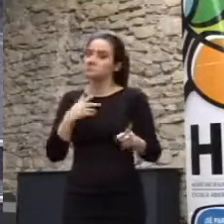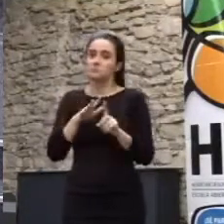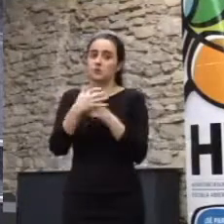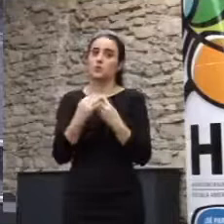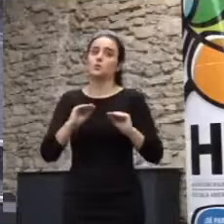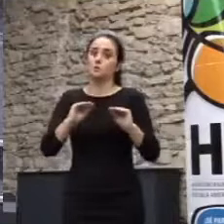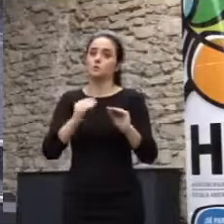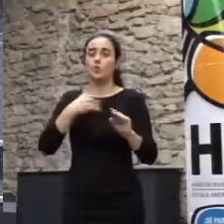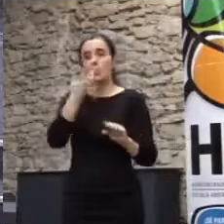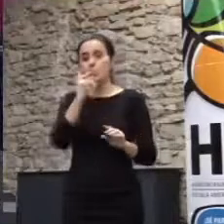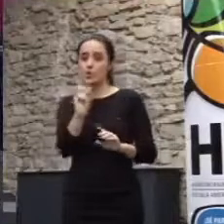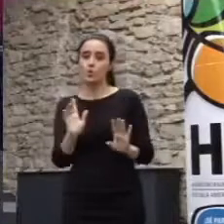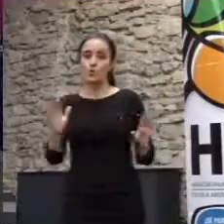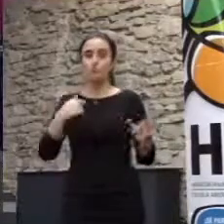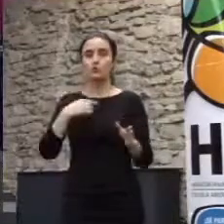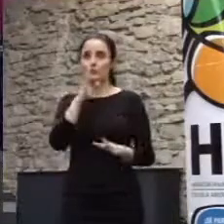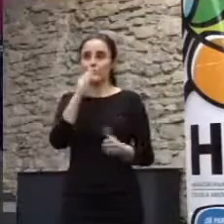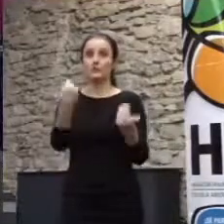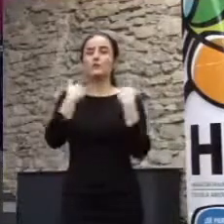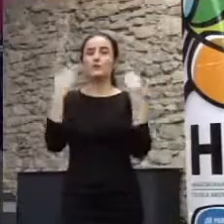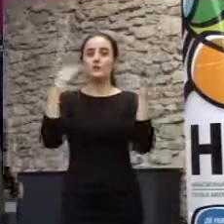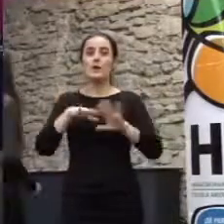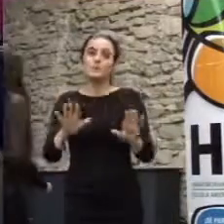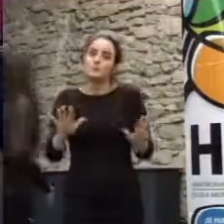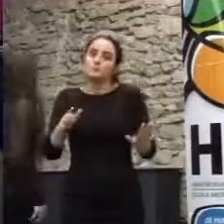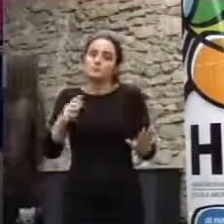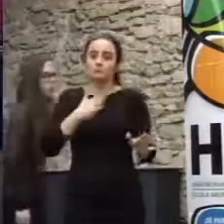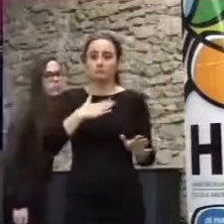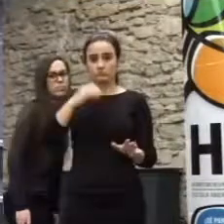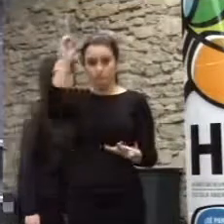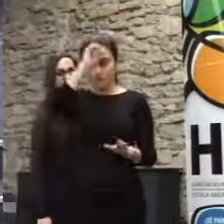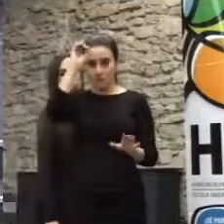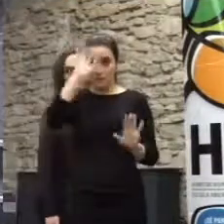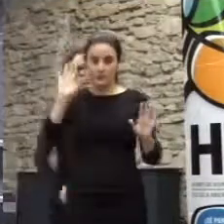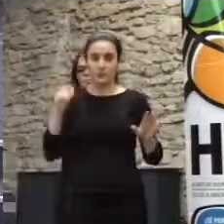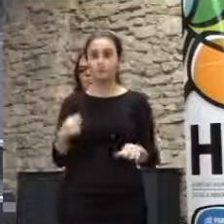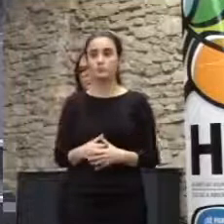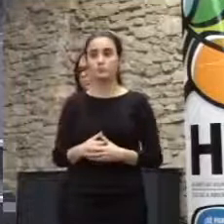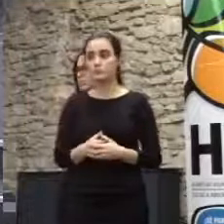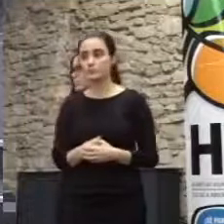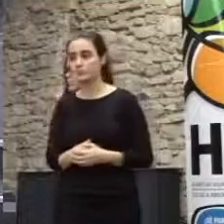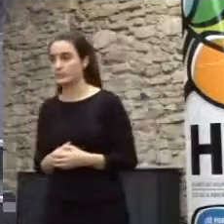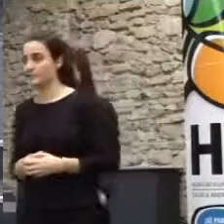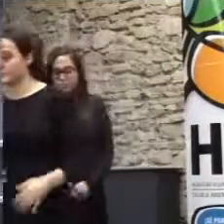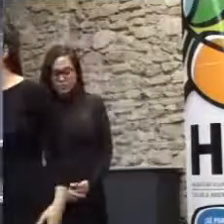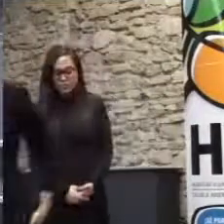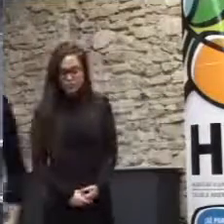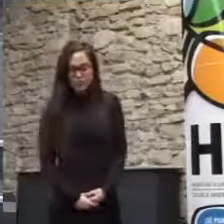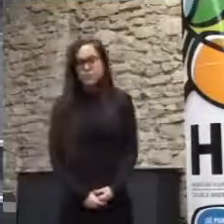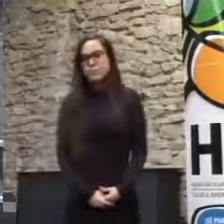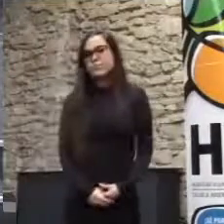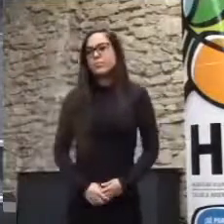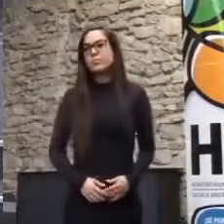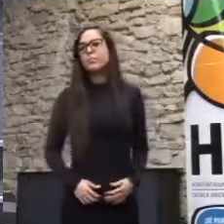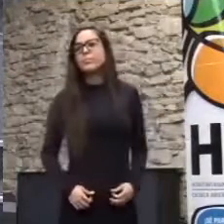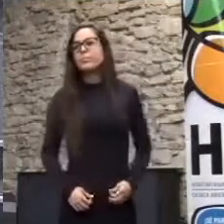Ya le digo, tampoco es mi cometido directo, con lo cual no puedo garantizarlo. Pero bueno, que estoy en ello y que no... Yo sí que pediría que luego, al finalizar, como